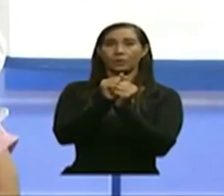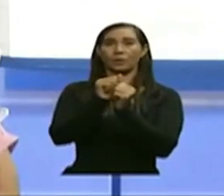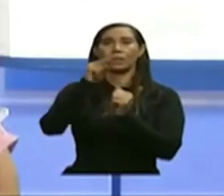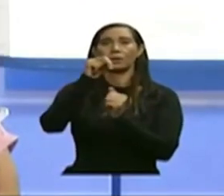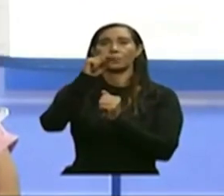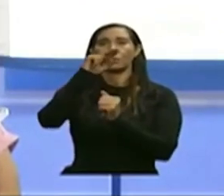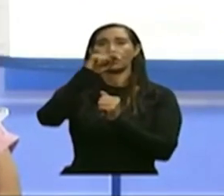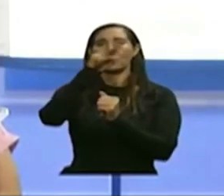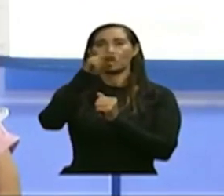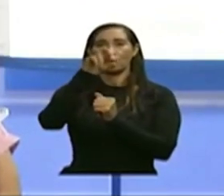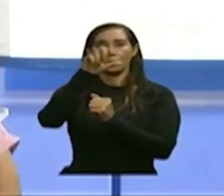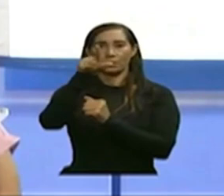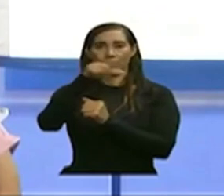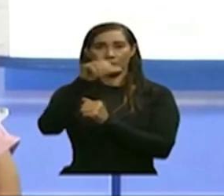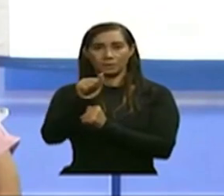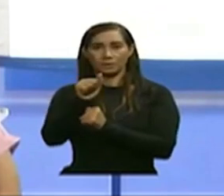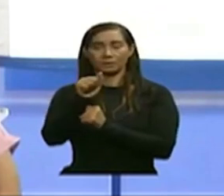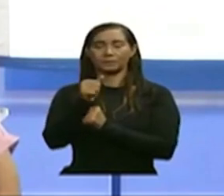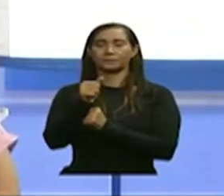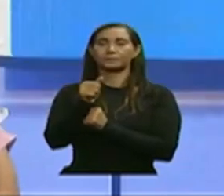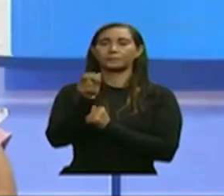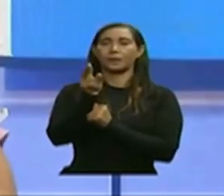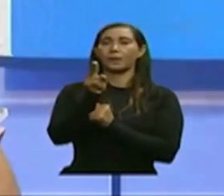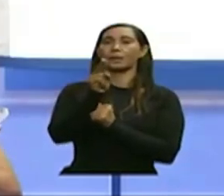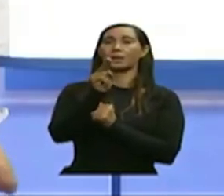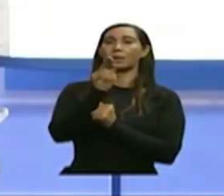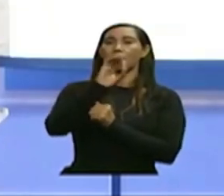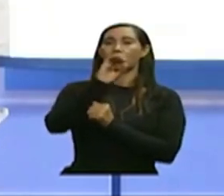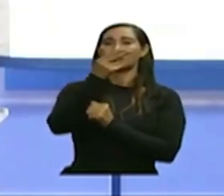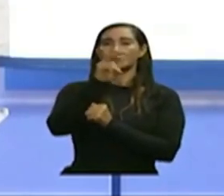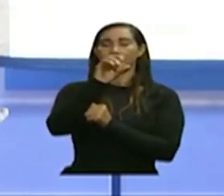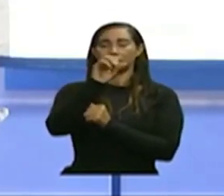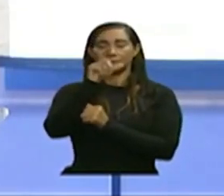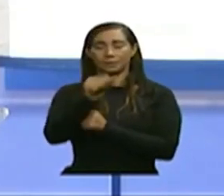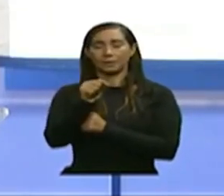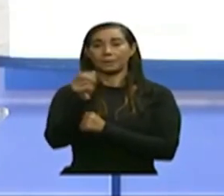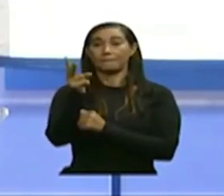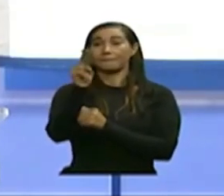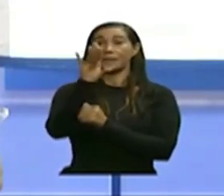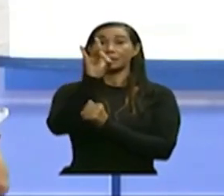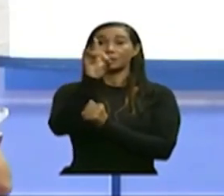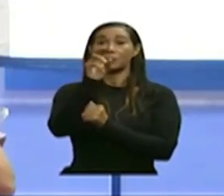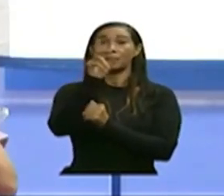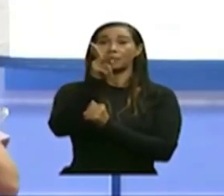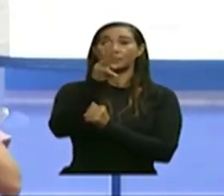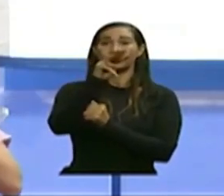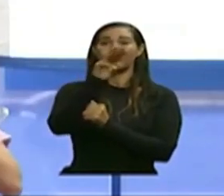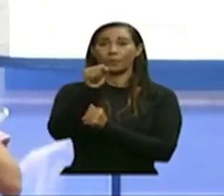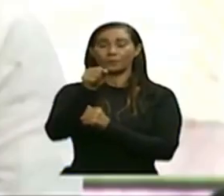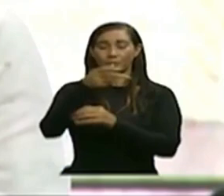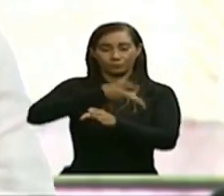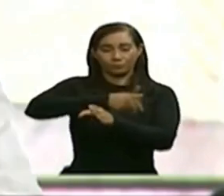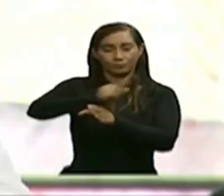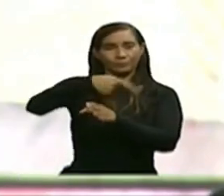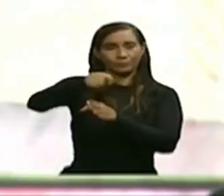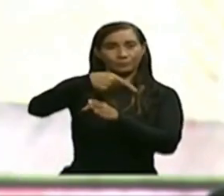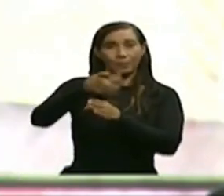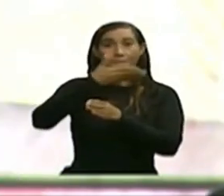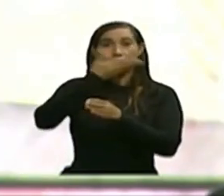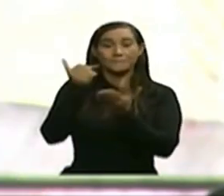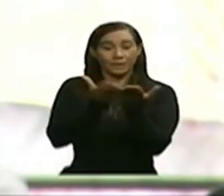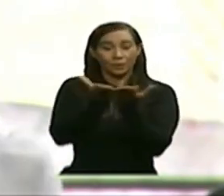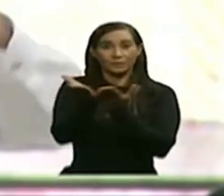Núñez, se están aumentando en 39 kilómetros la red de transporte de calidad, mejorando el